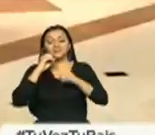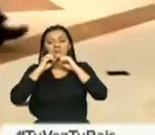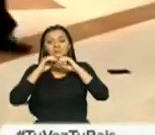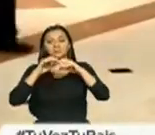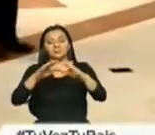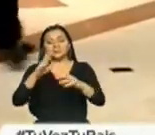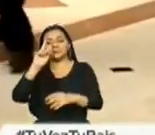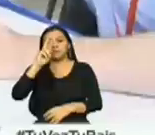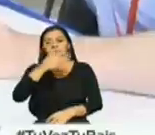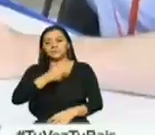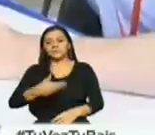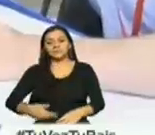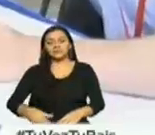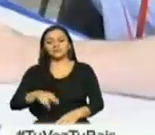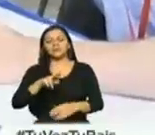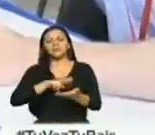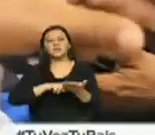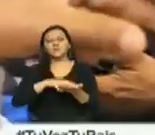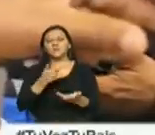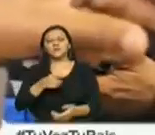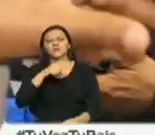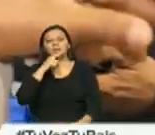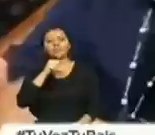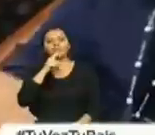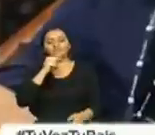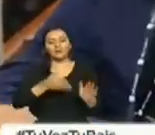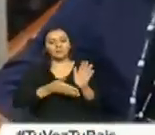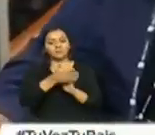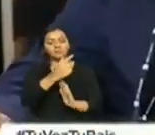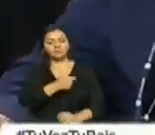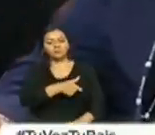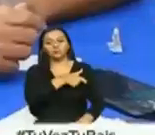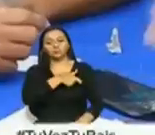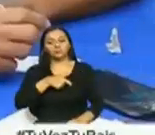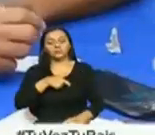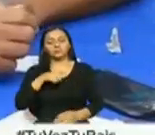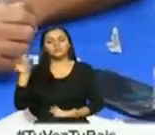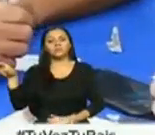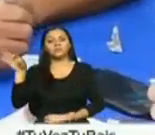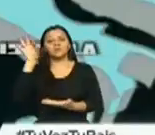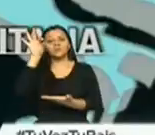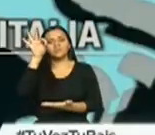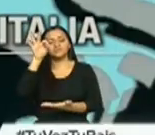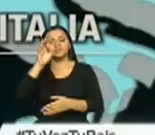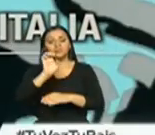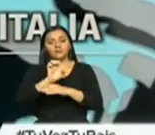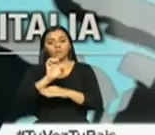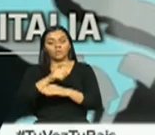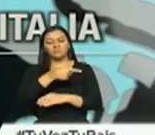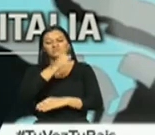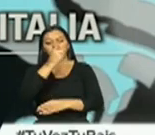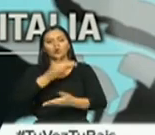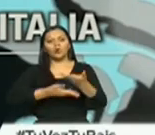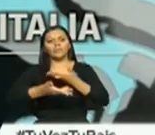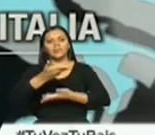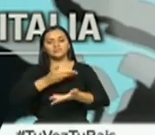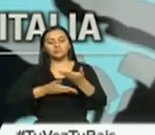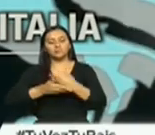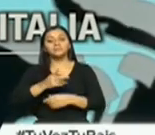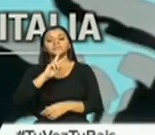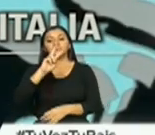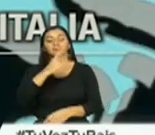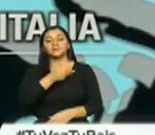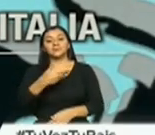una reunión en Ginebra con Juan Falconi, representante del Ecuador ante la Organización Mundial del Comercio. El vicepresidente